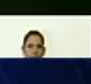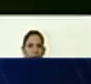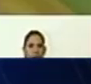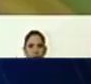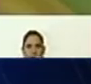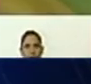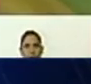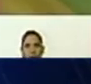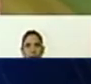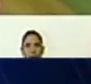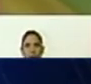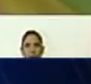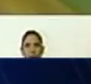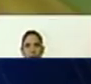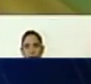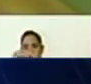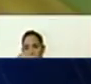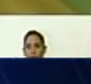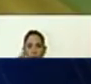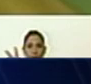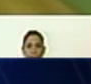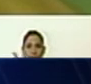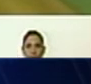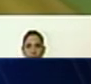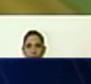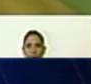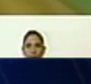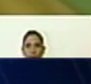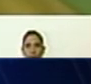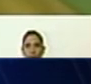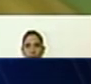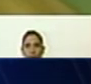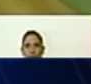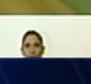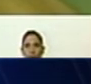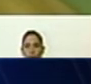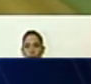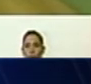activos del Estado venezolano en el exterior.